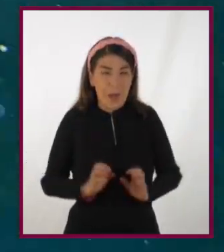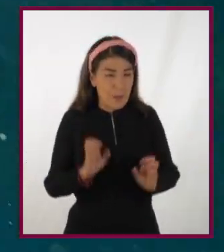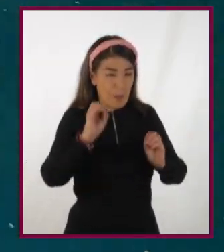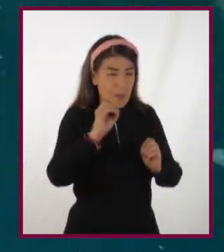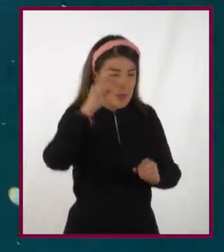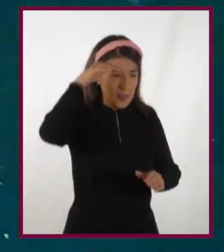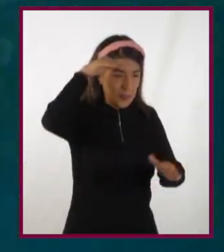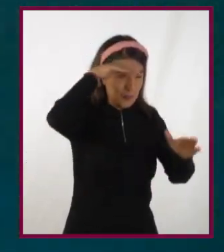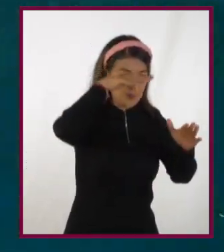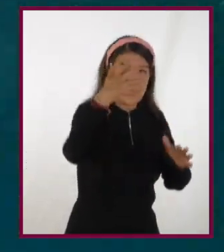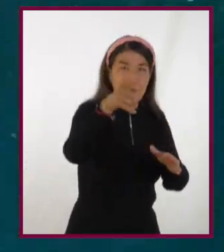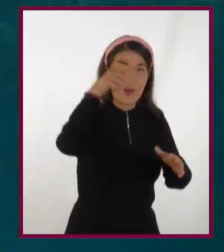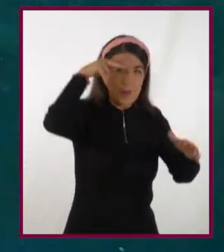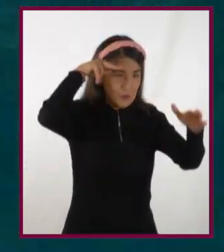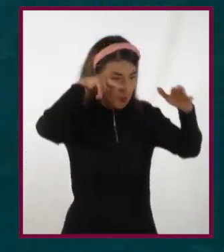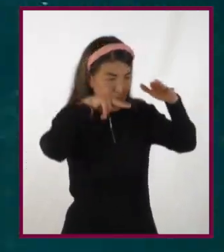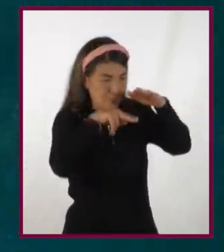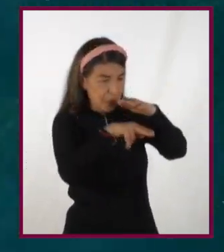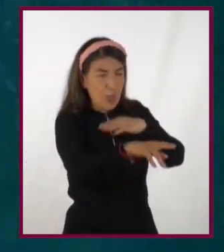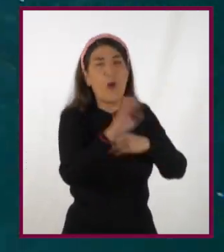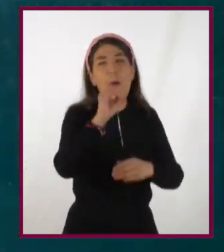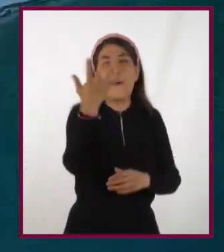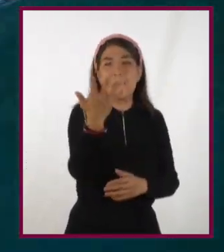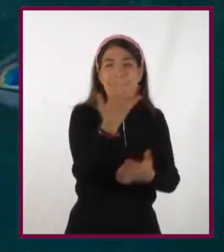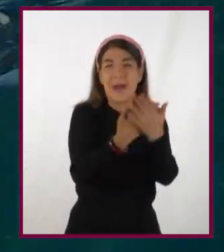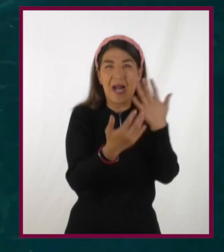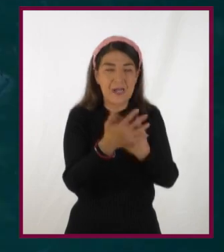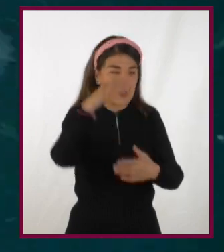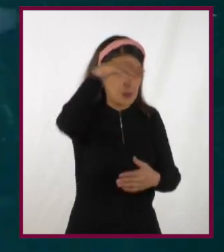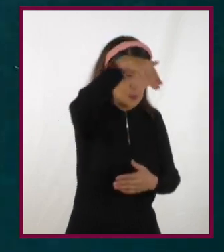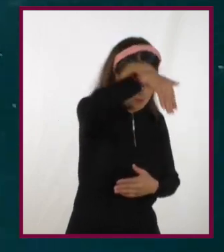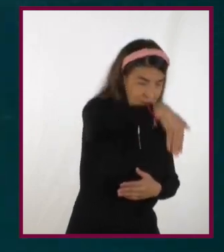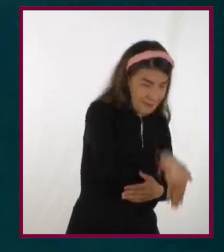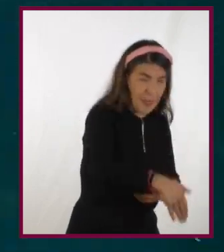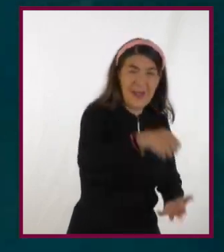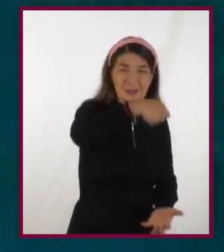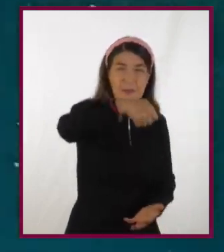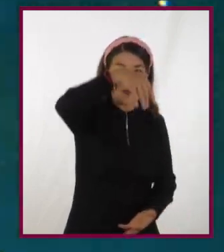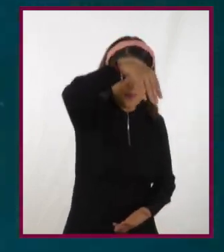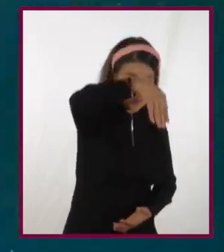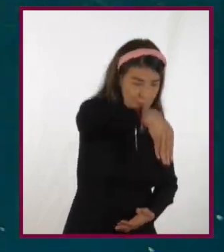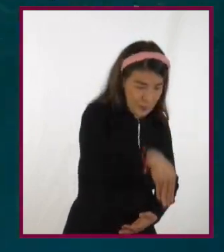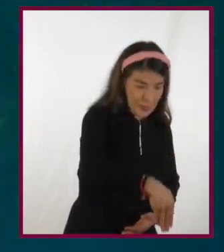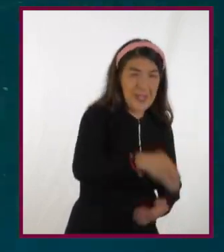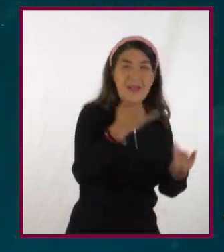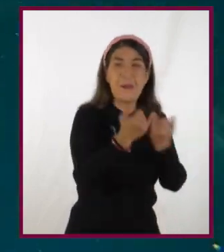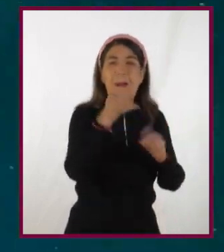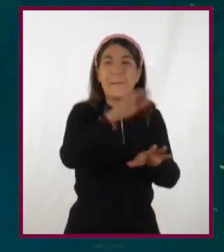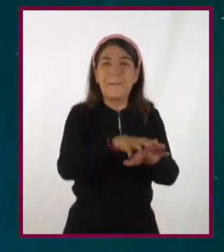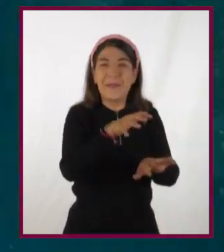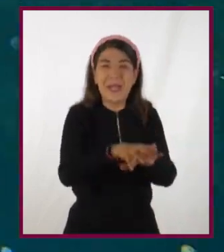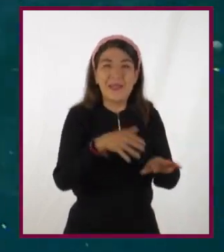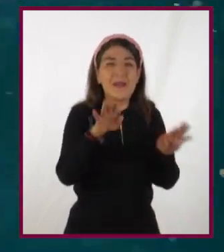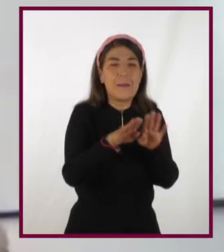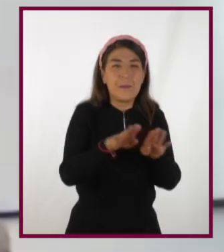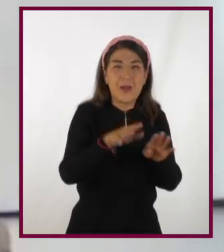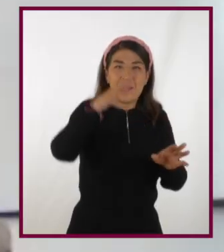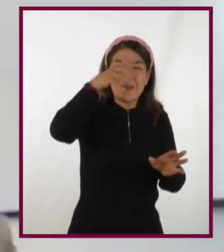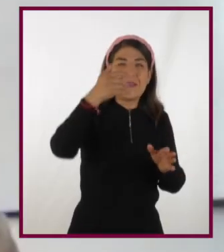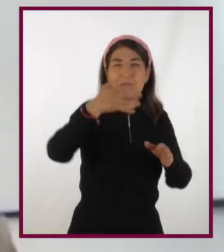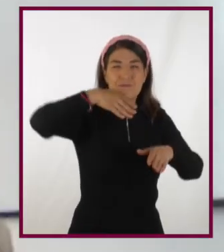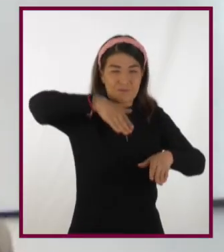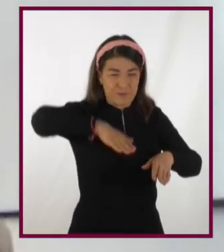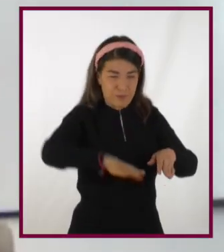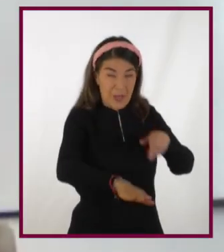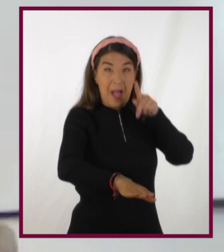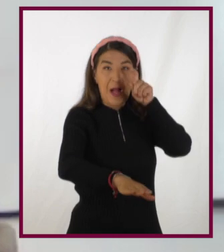ponemos un pie más abajo en nuestra cubeta o en nuestra alberca o en el mar, entonces sentimos que el agua presiona más